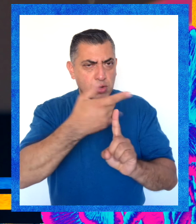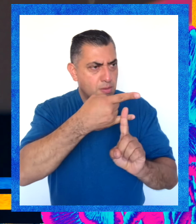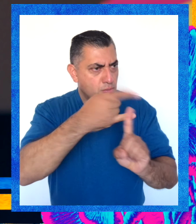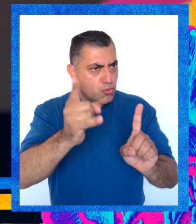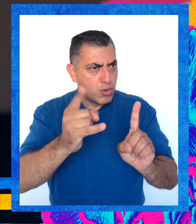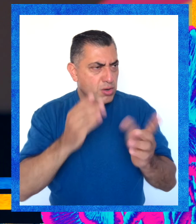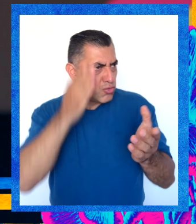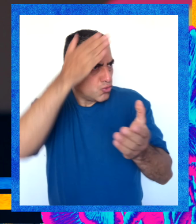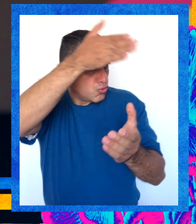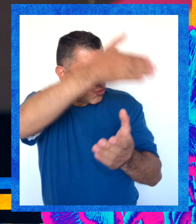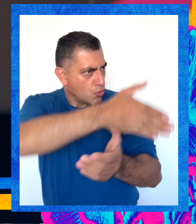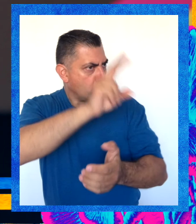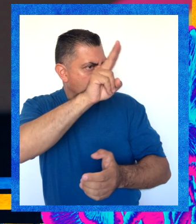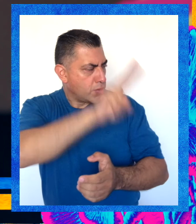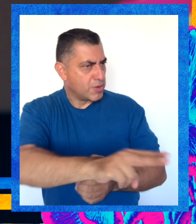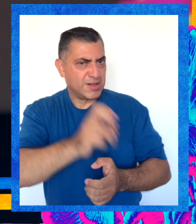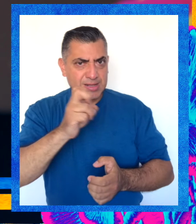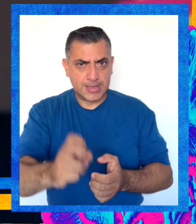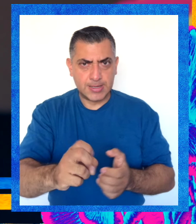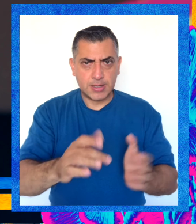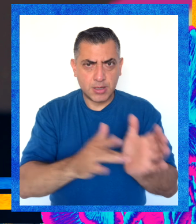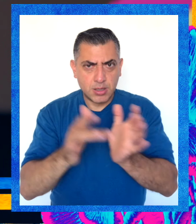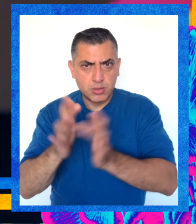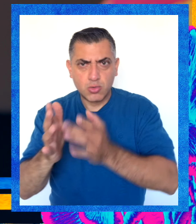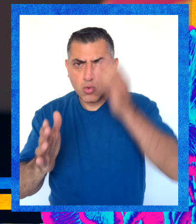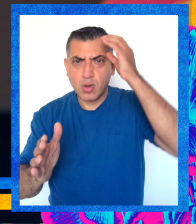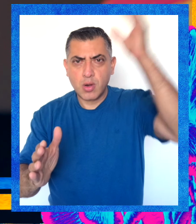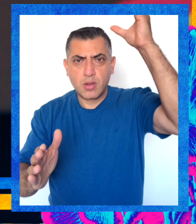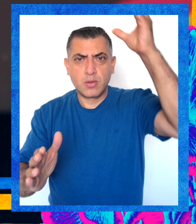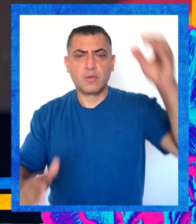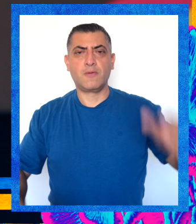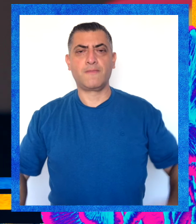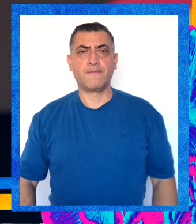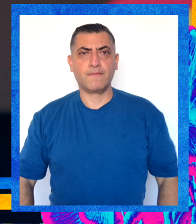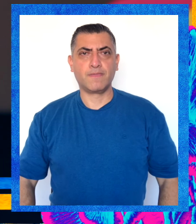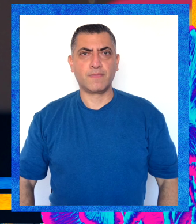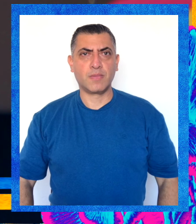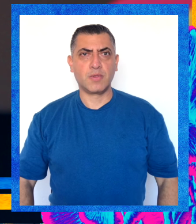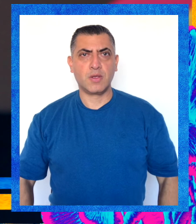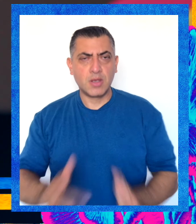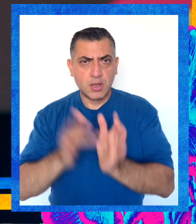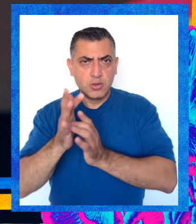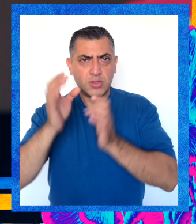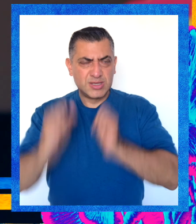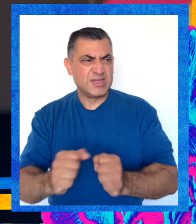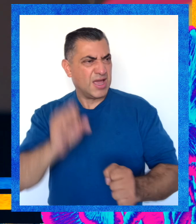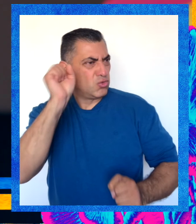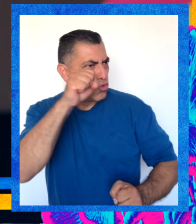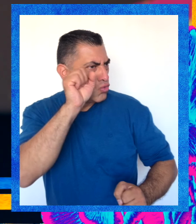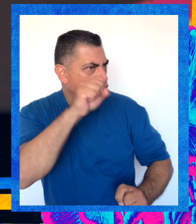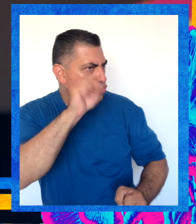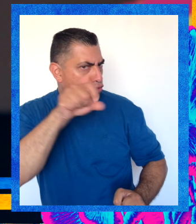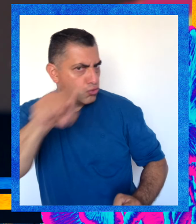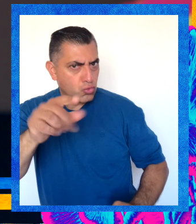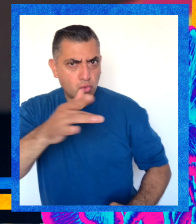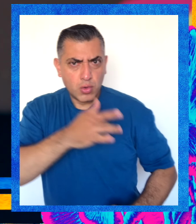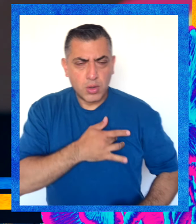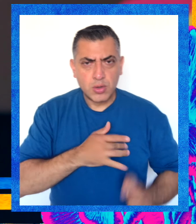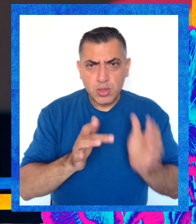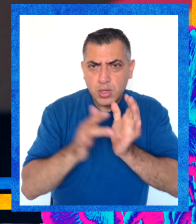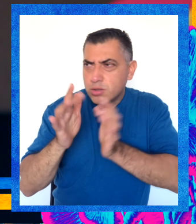puente una realidad y esa es jesucristo el estado hoy en día tocando la puerta de tu corazón